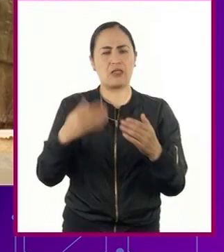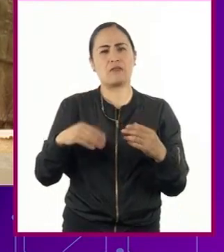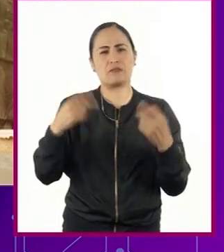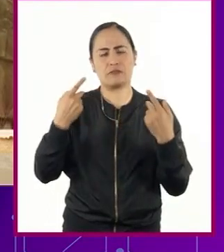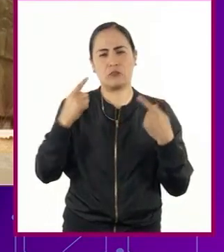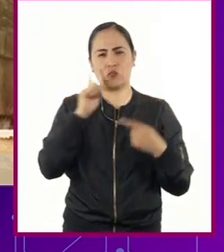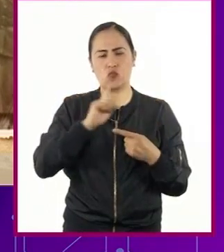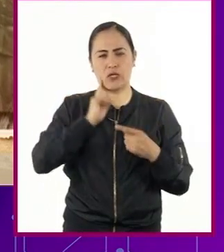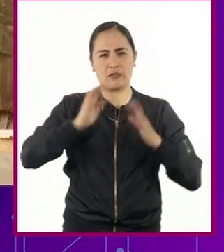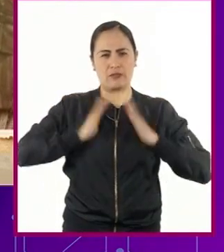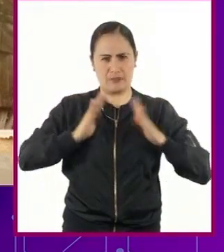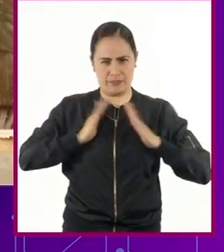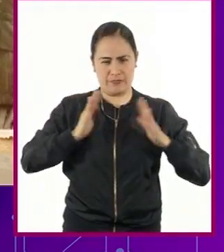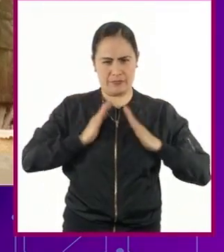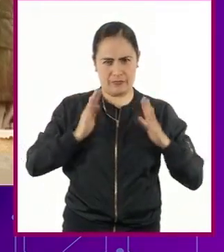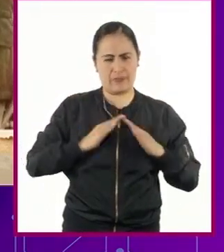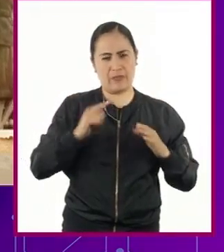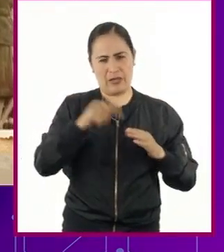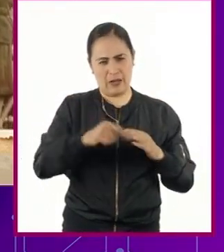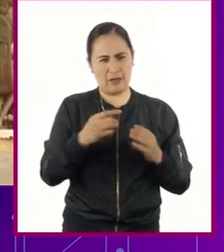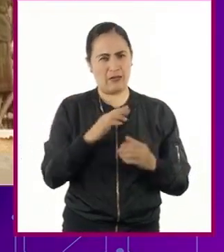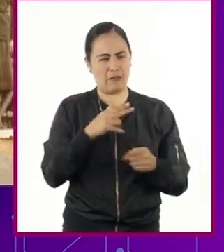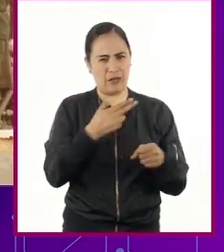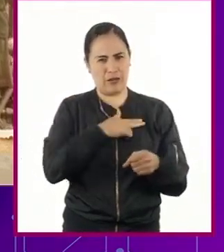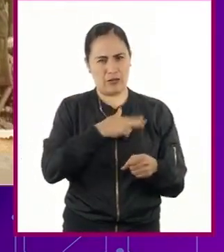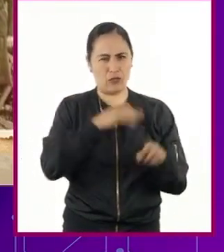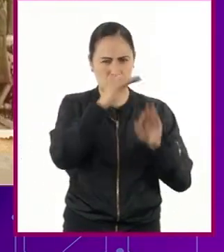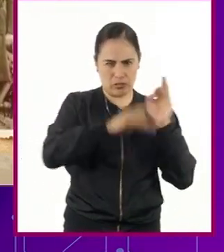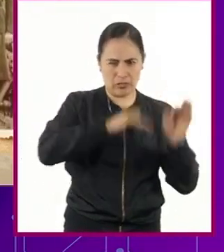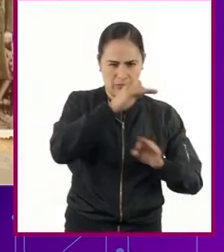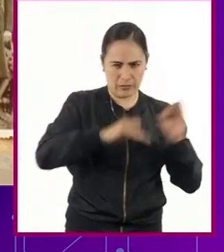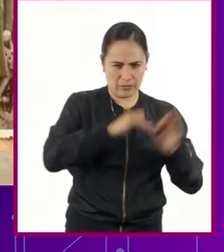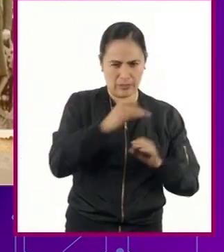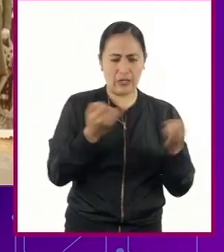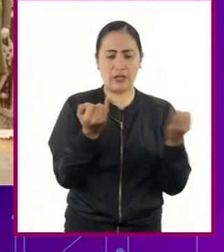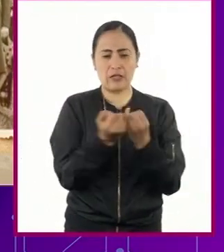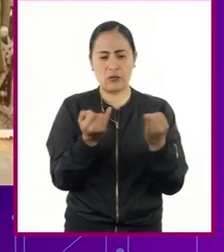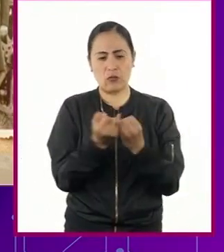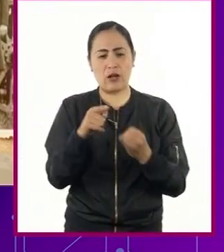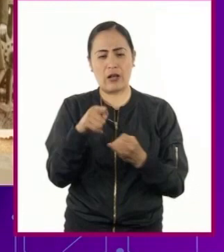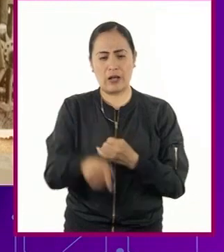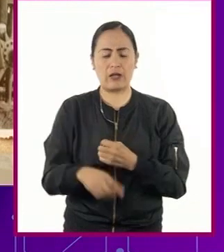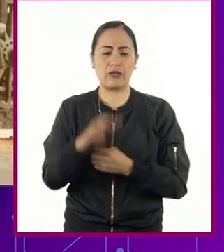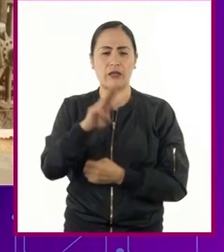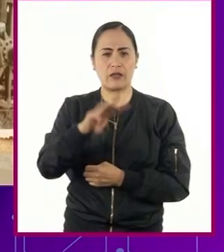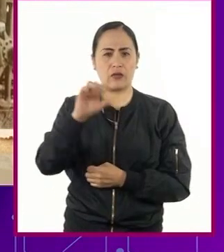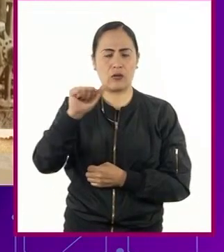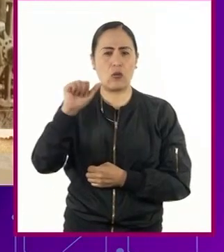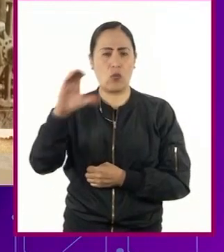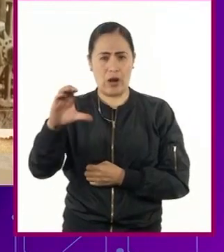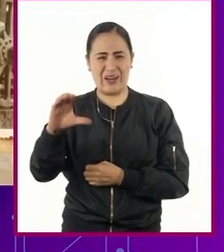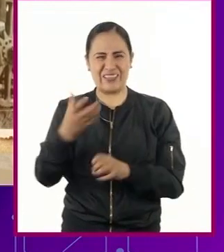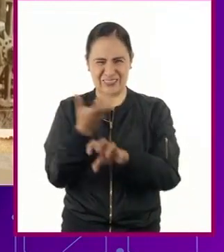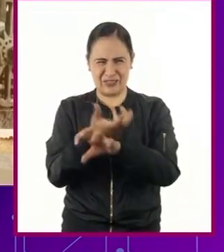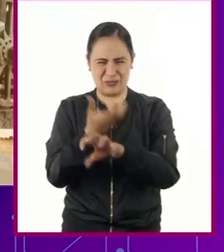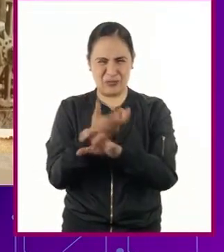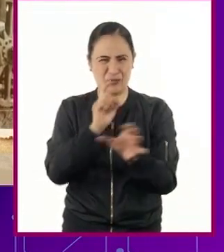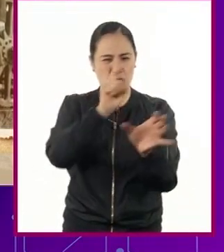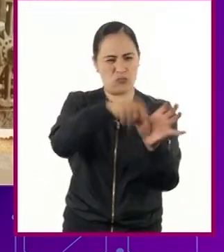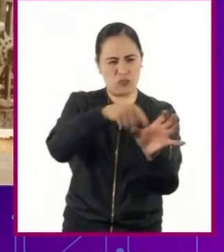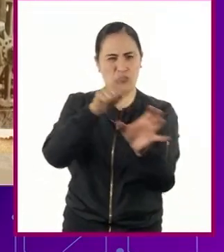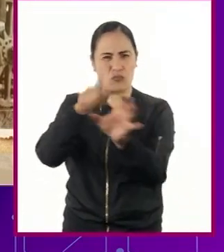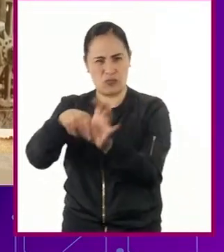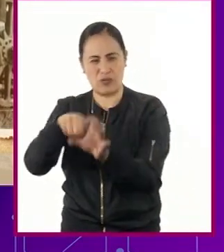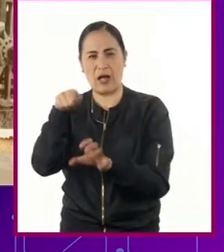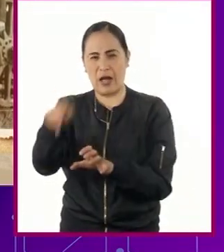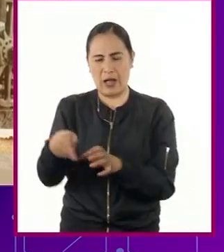entrenamiento militar. Algunas de ellas formaron parte del cuerpo del Ejército de Mujeres, WAC. Allí, participaron en la